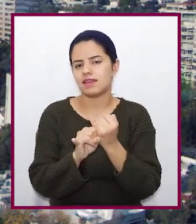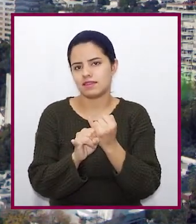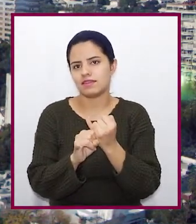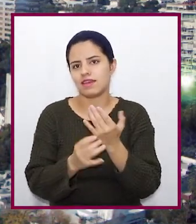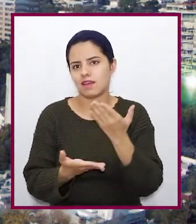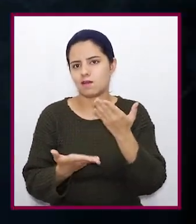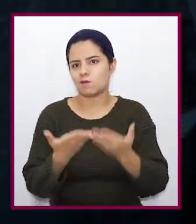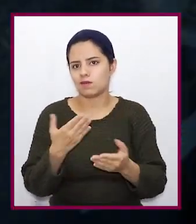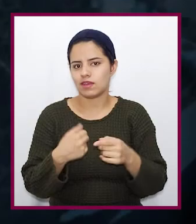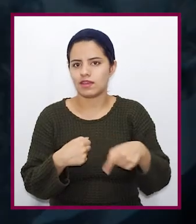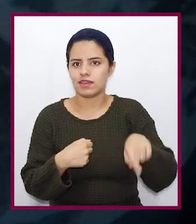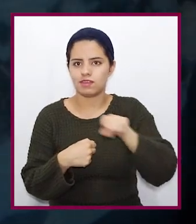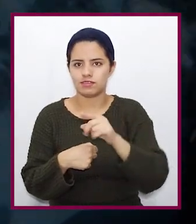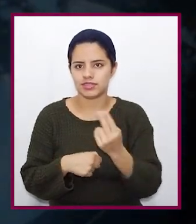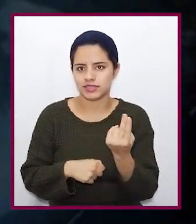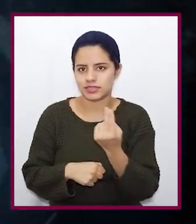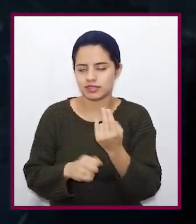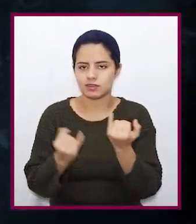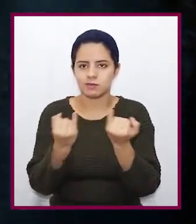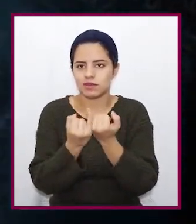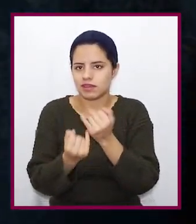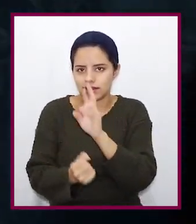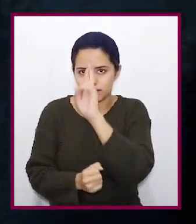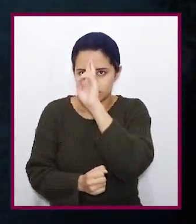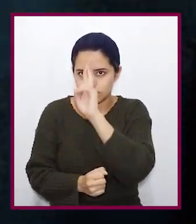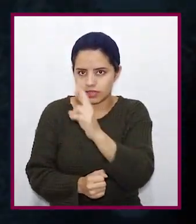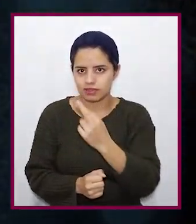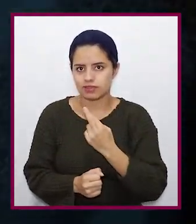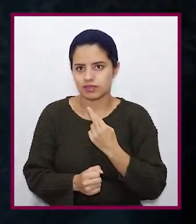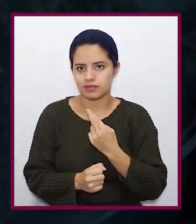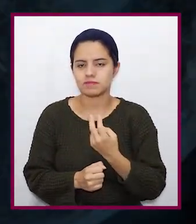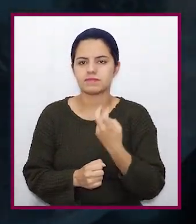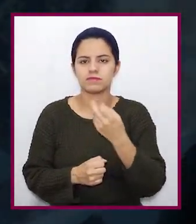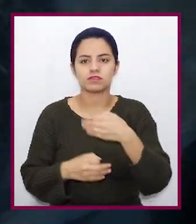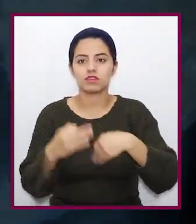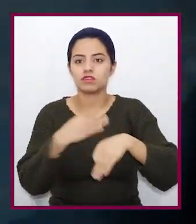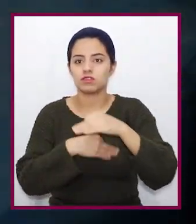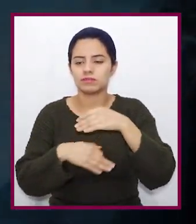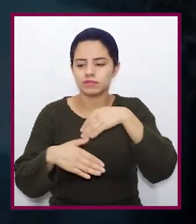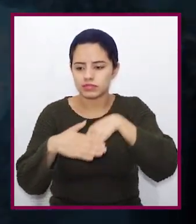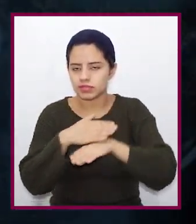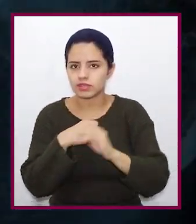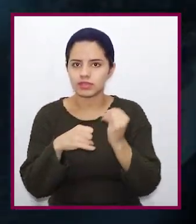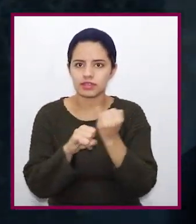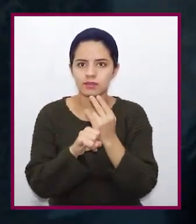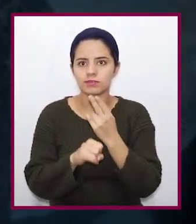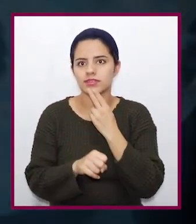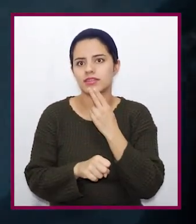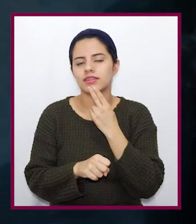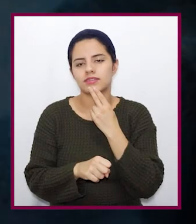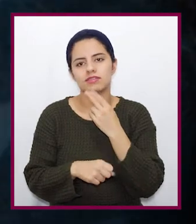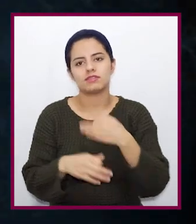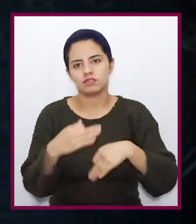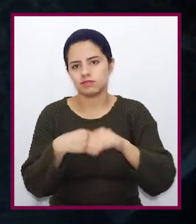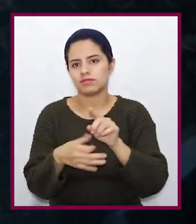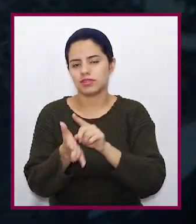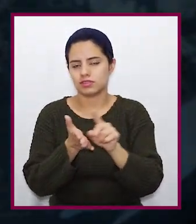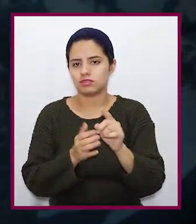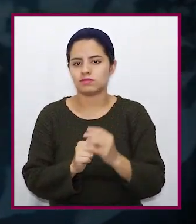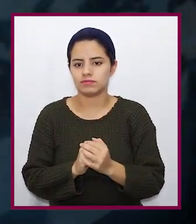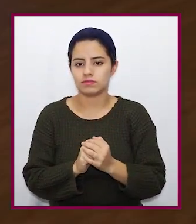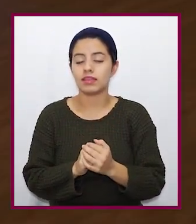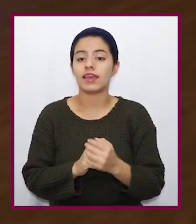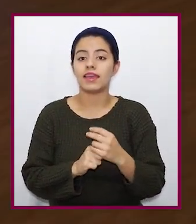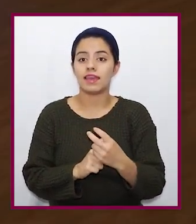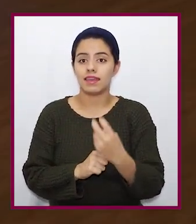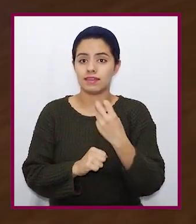de Internet, cuyo acceso es un derecho de todo ciudadano. Los derechos digitales incluyen, pero no se